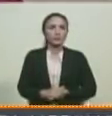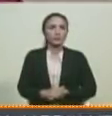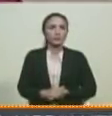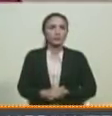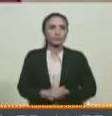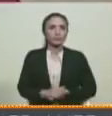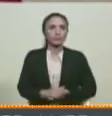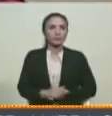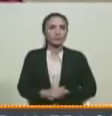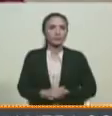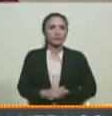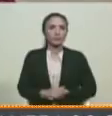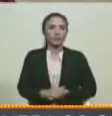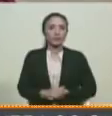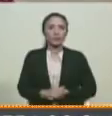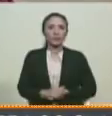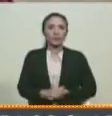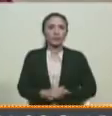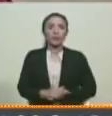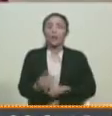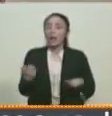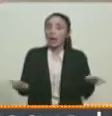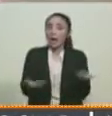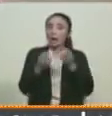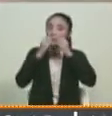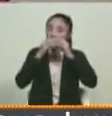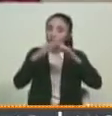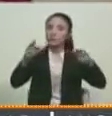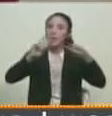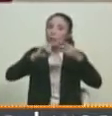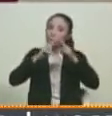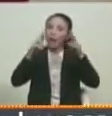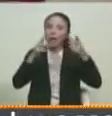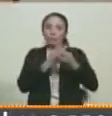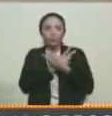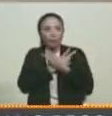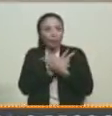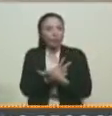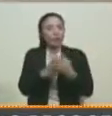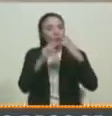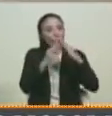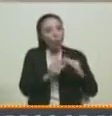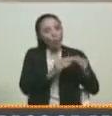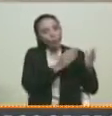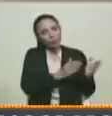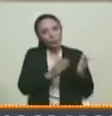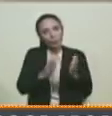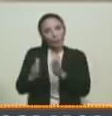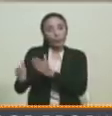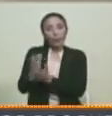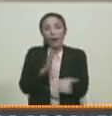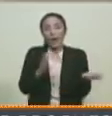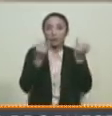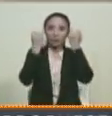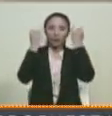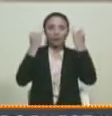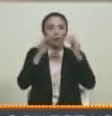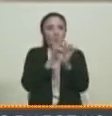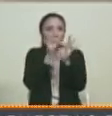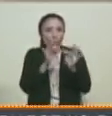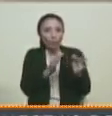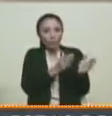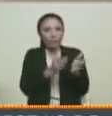Que salgan como un mensaje de paz y de buena voluntad todos los que tienen que salir en estas medidas de beneficio